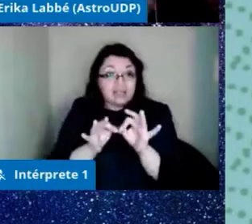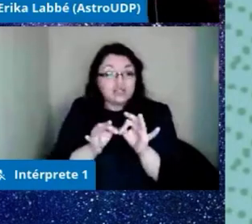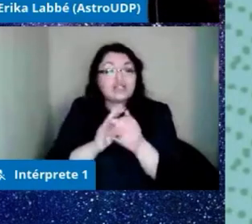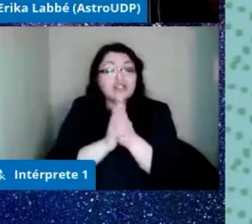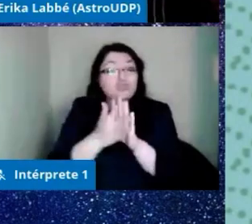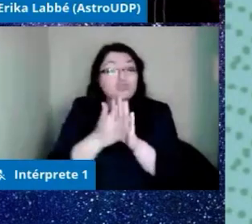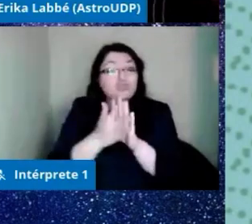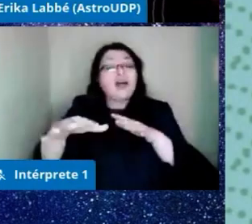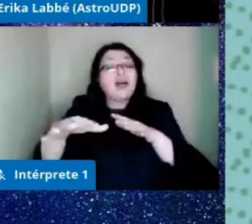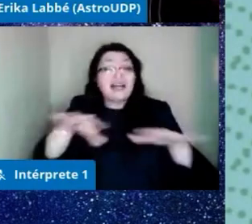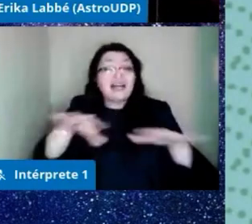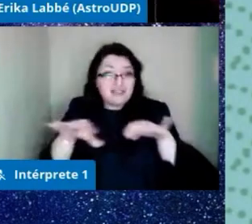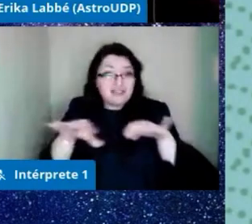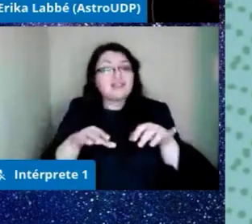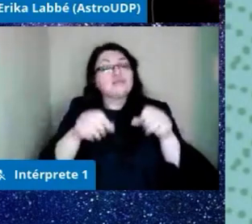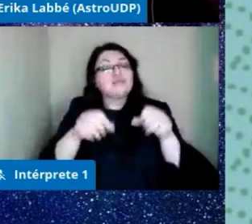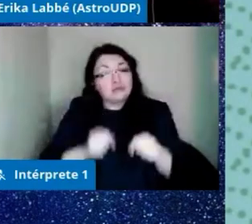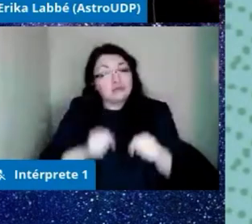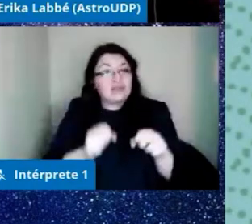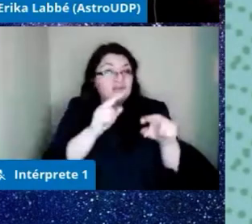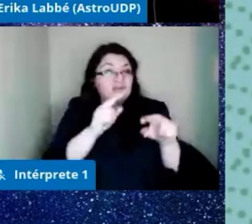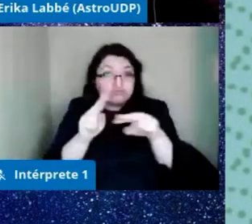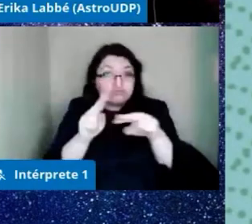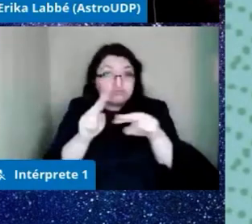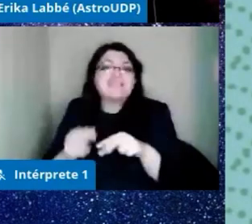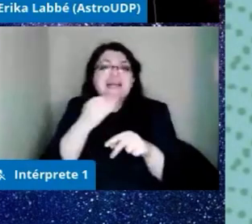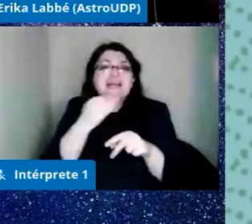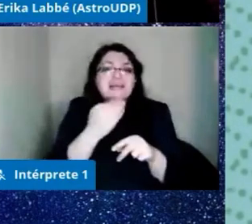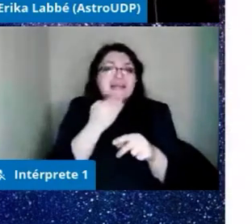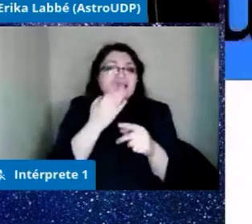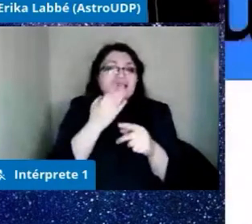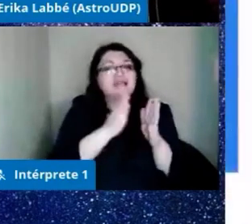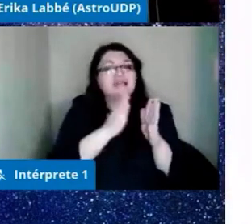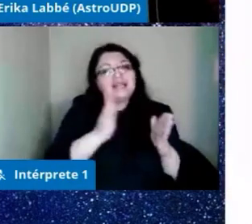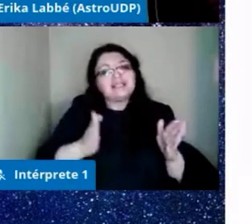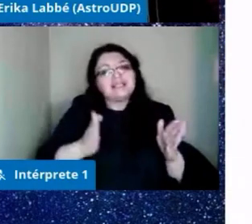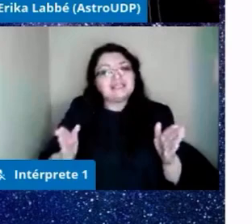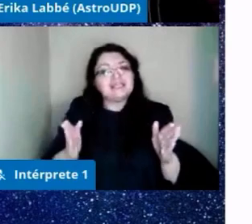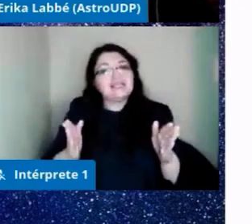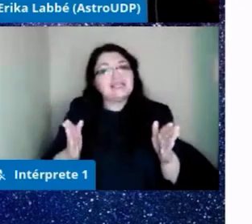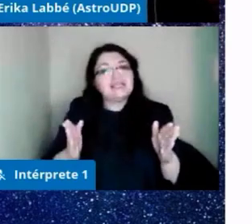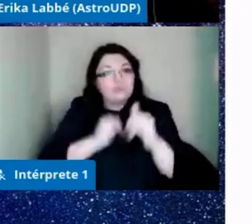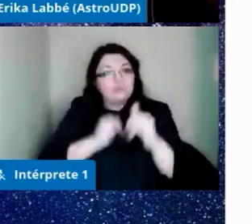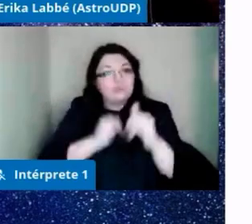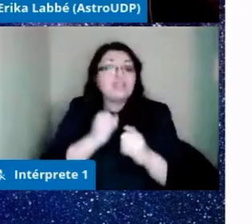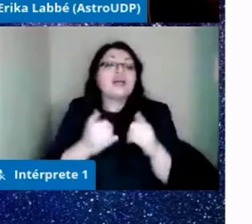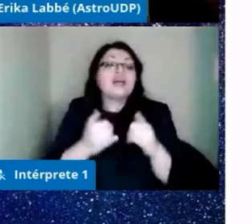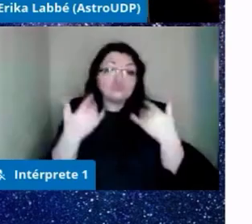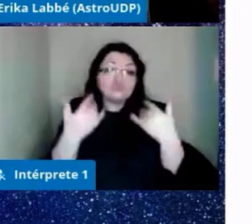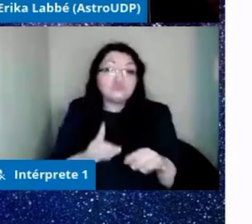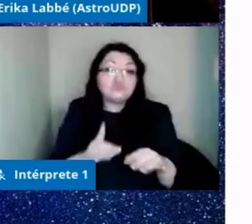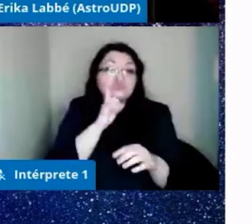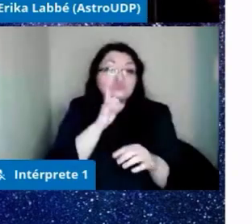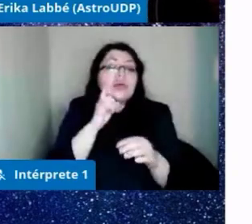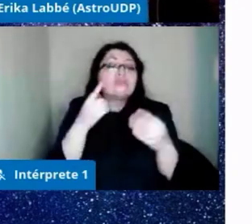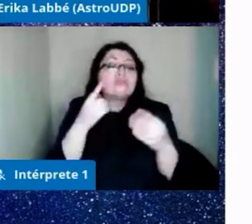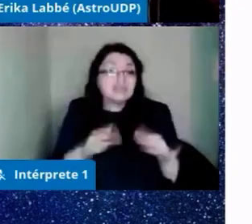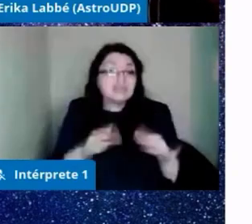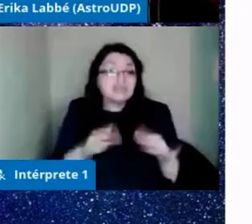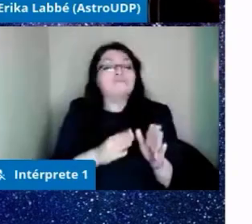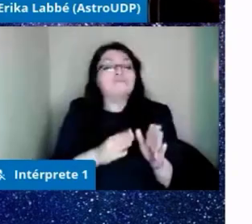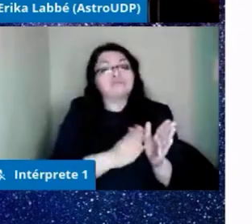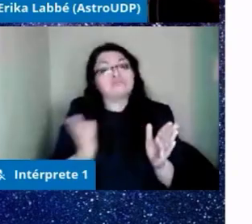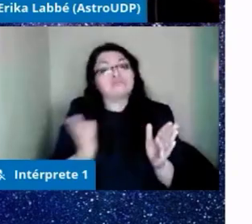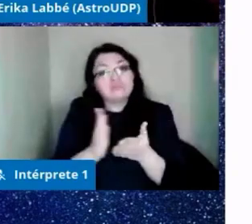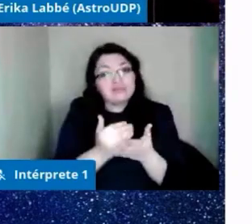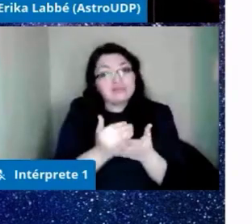y queremos tirarnos también a las series online, de la cual ya tenemos planificada una de ellas. Se